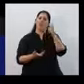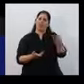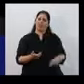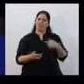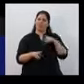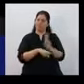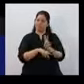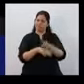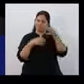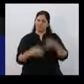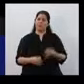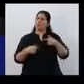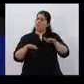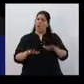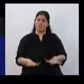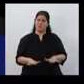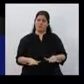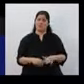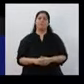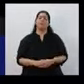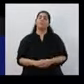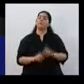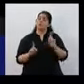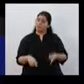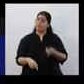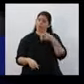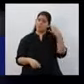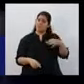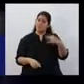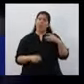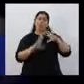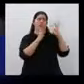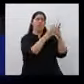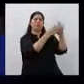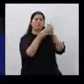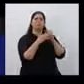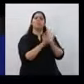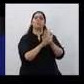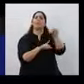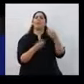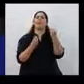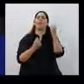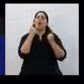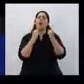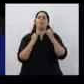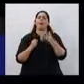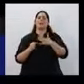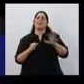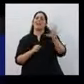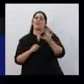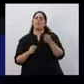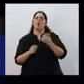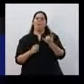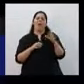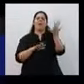esto es así también es cierto que la globalización ha hecho que las economías se regionalicen y que haya